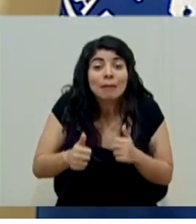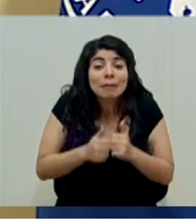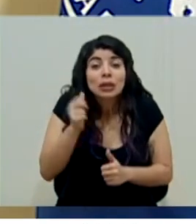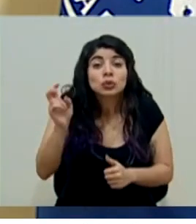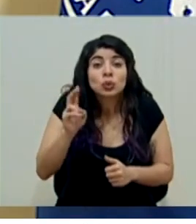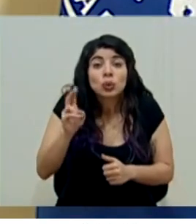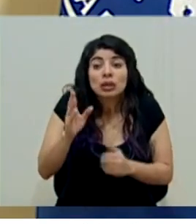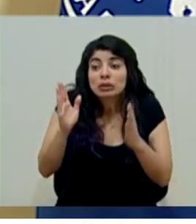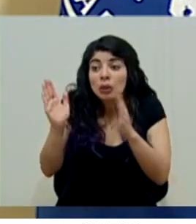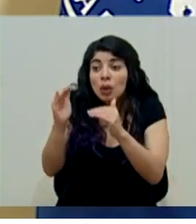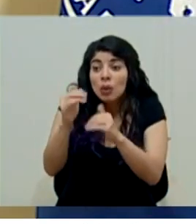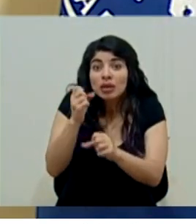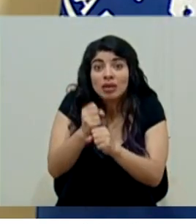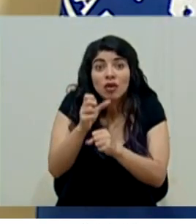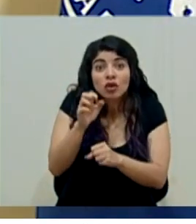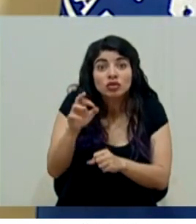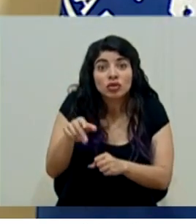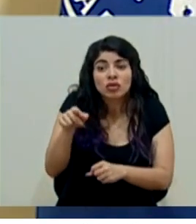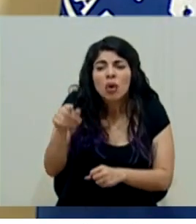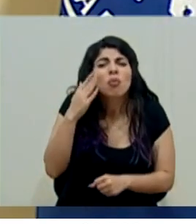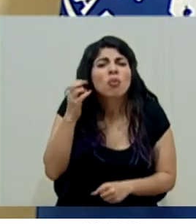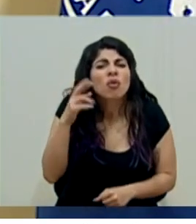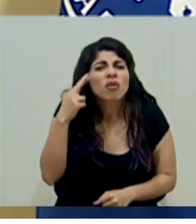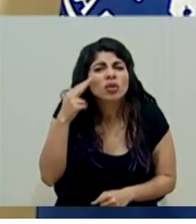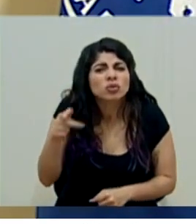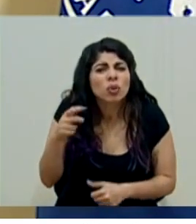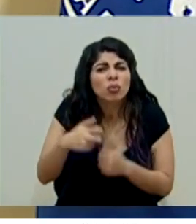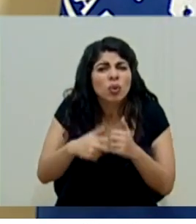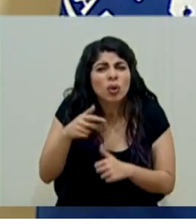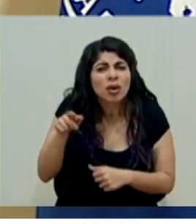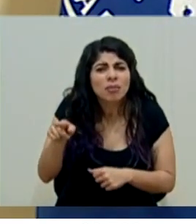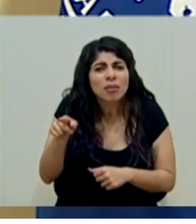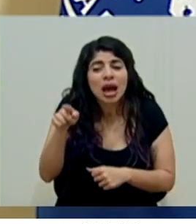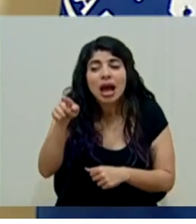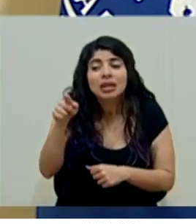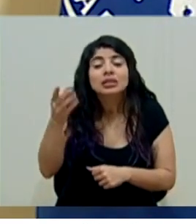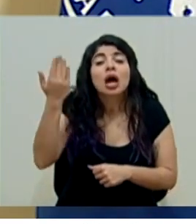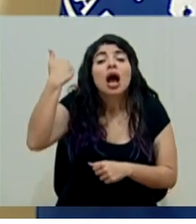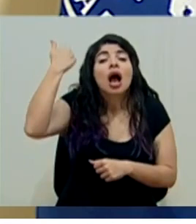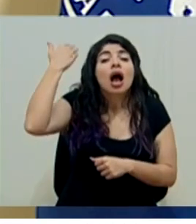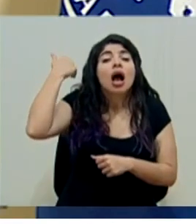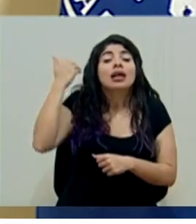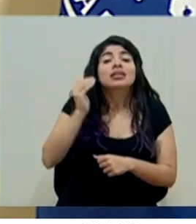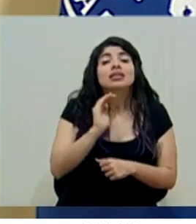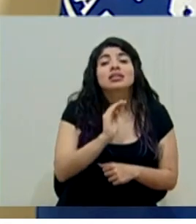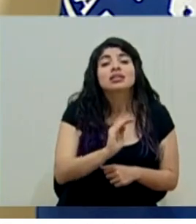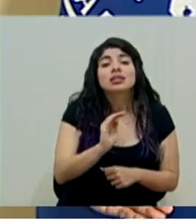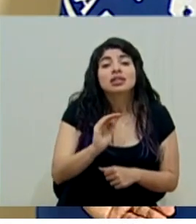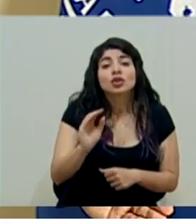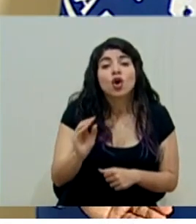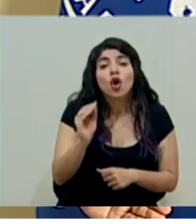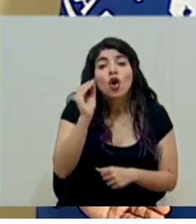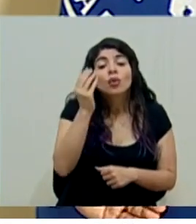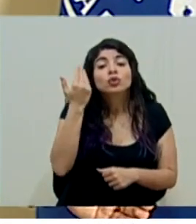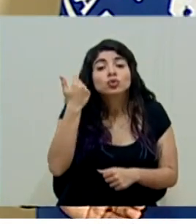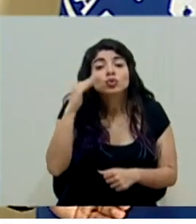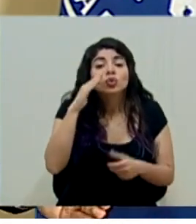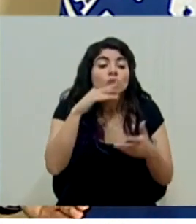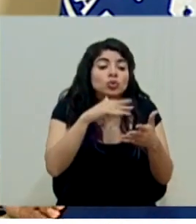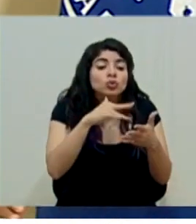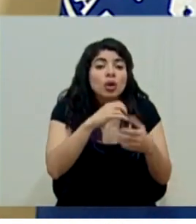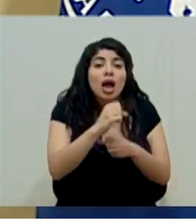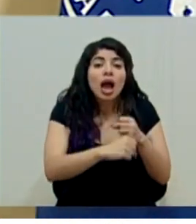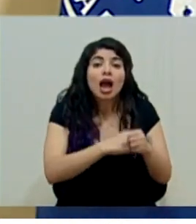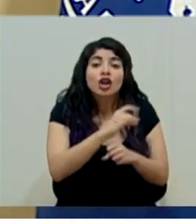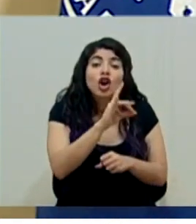el desempleo en Costa Rica es de aquellos niños y niñas y muchachos que estaban en la educación en la década de